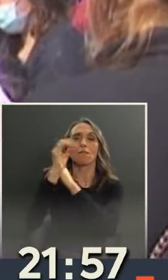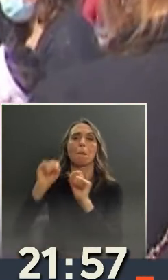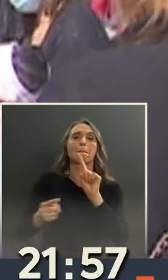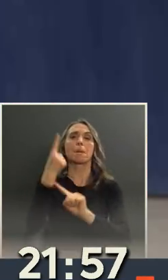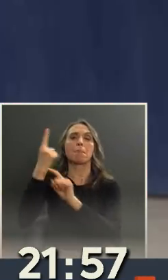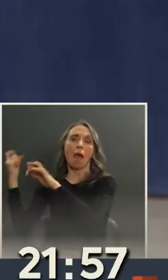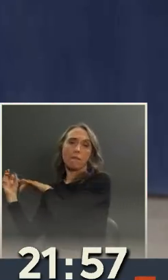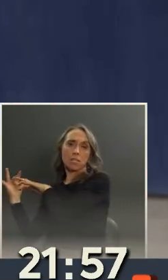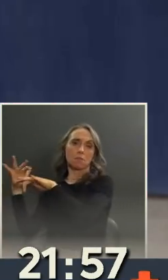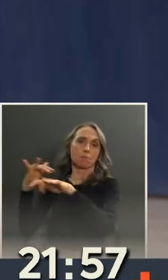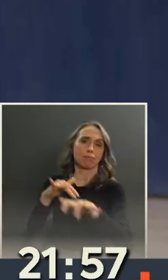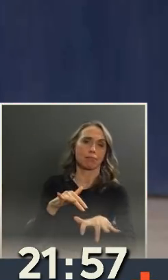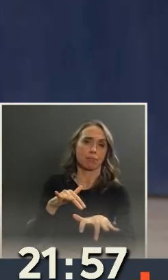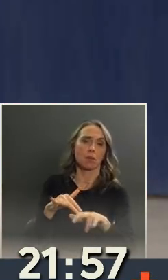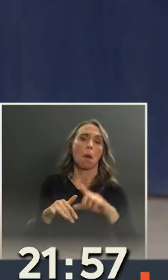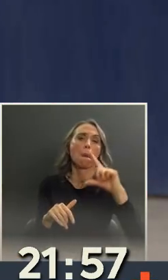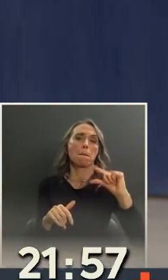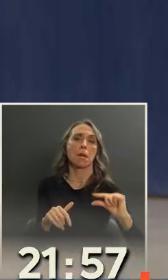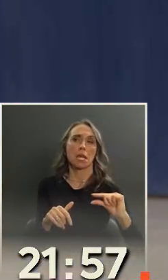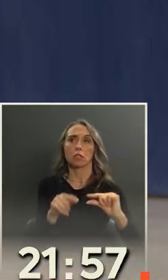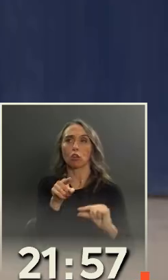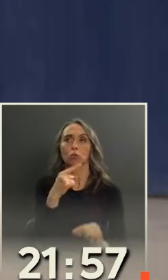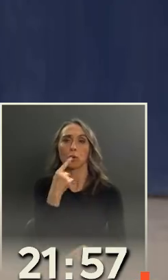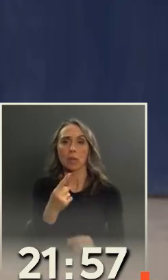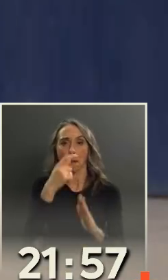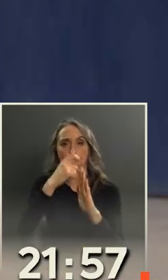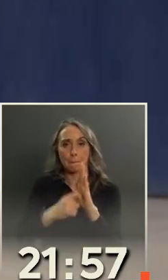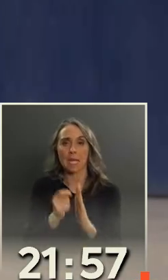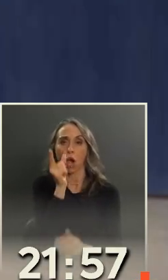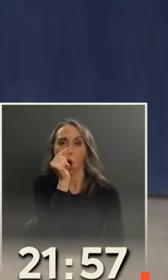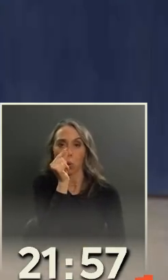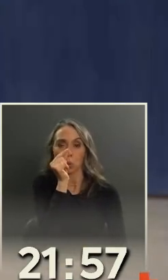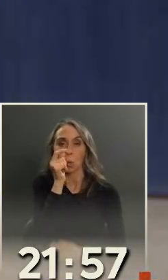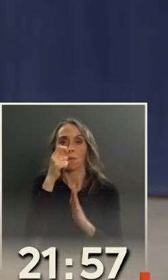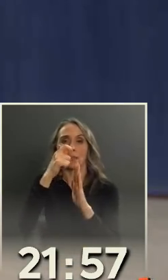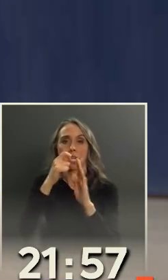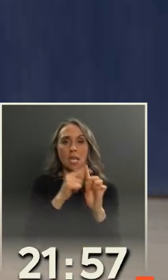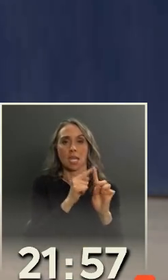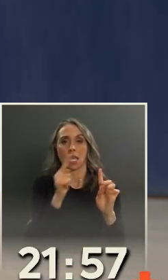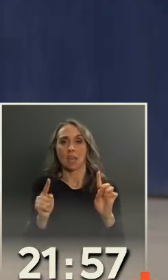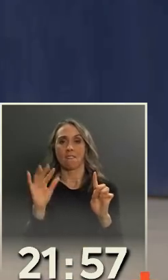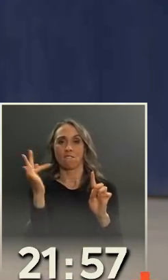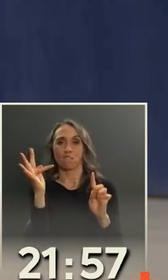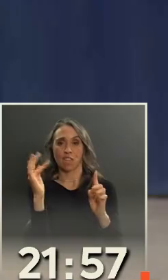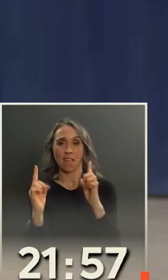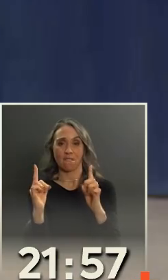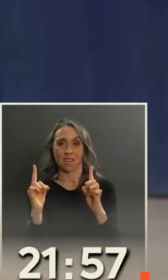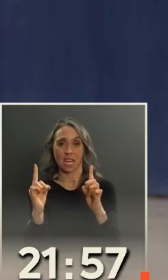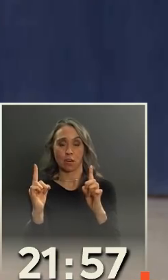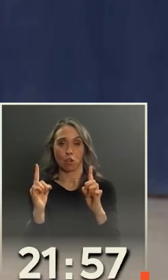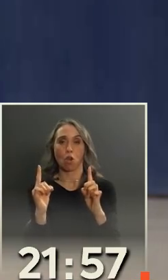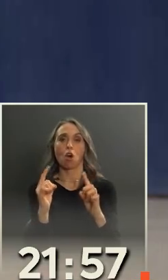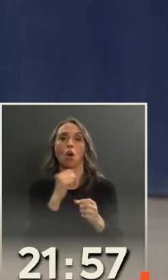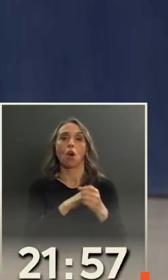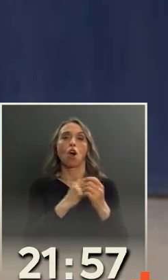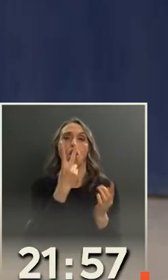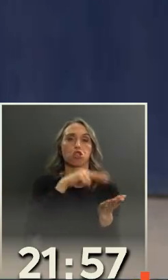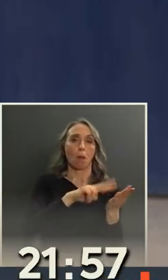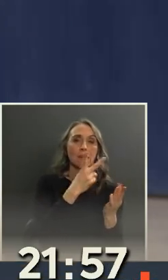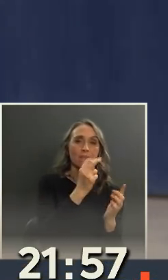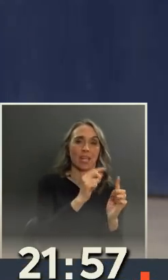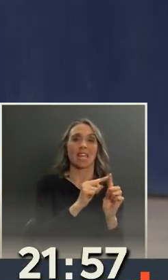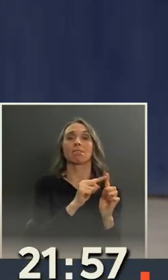migratoria. Es decir, si usted estima que entre los meses de octubre a febrero del año 2020 a